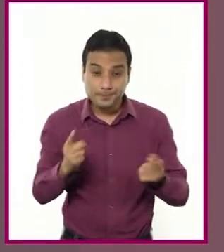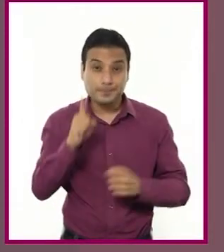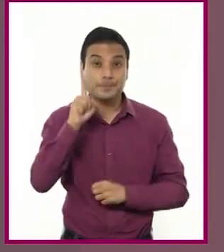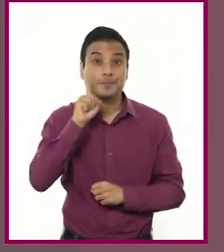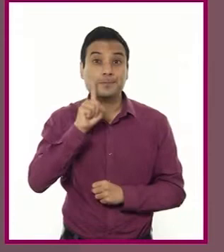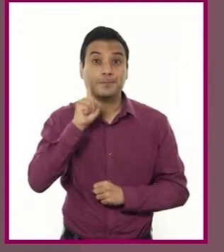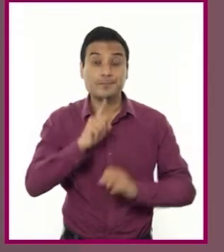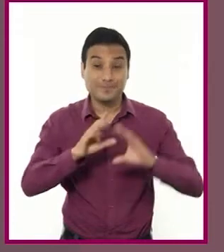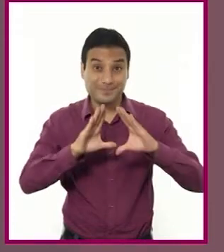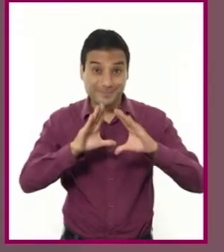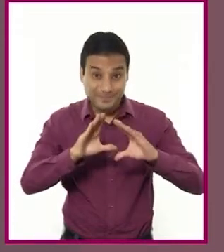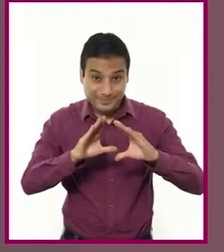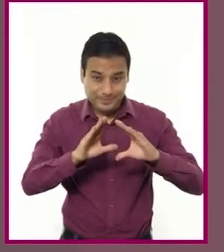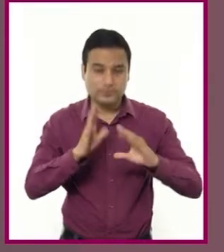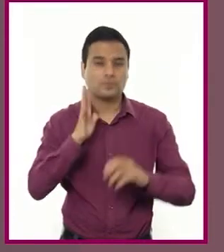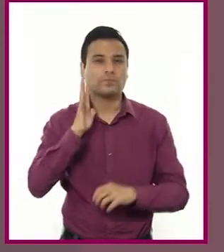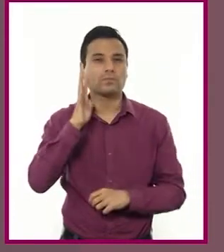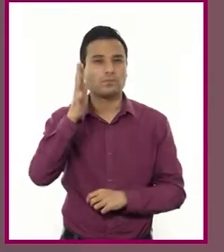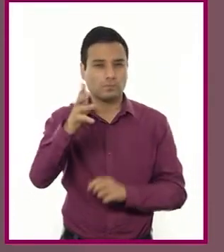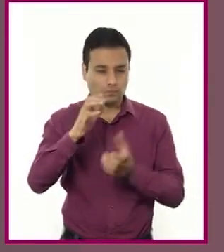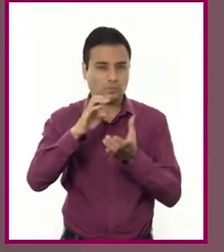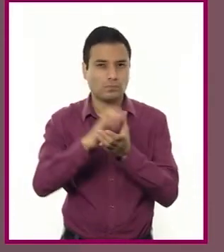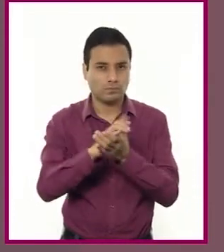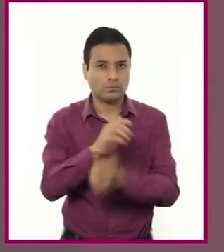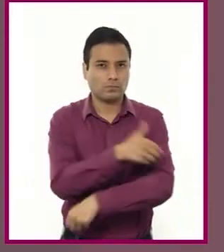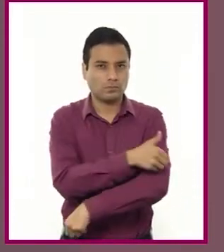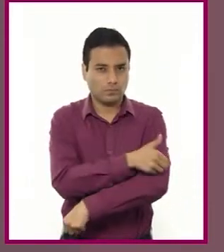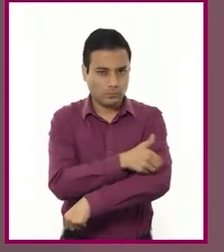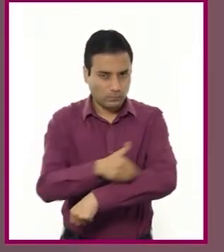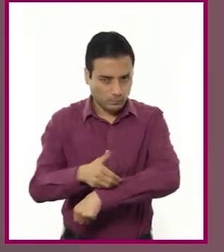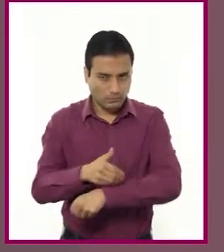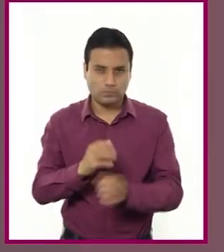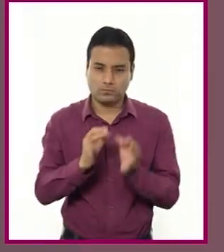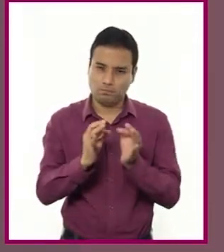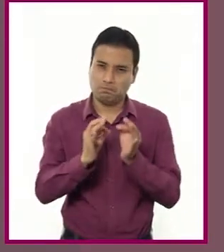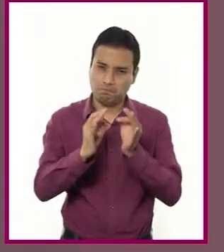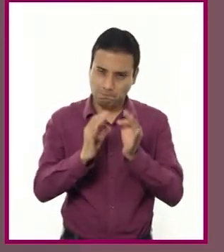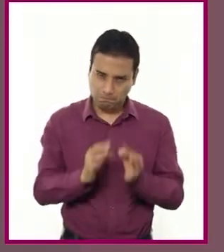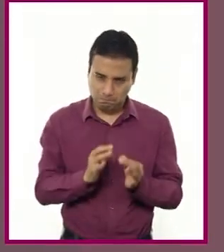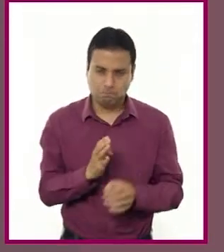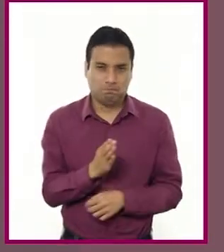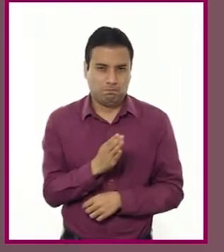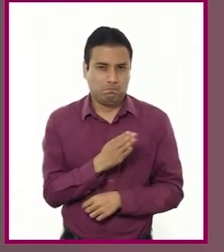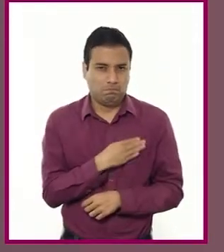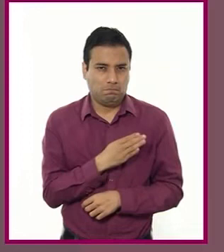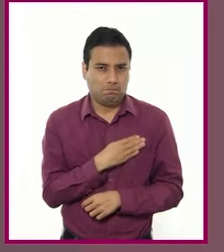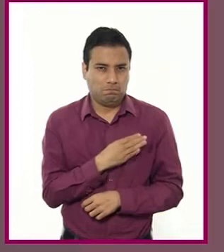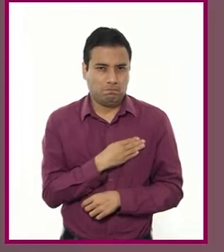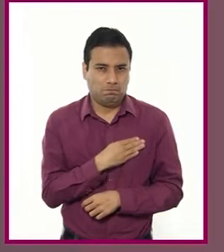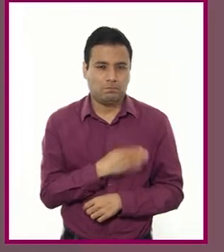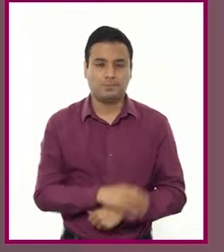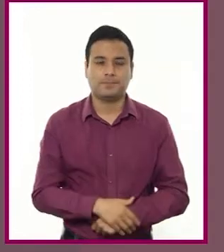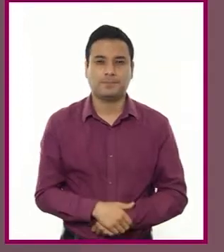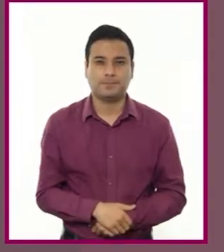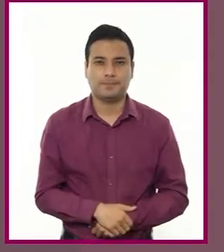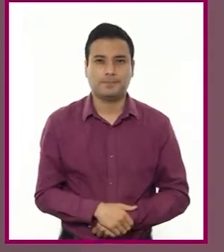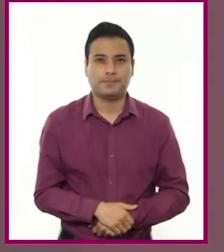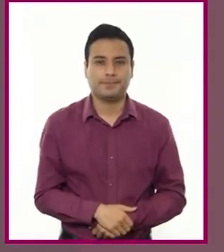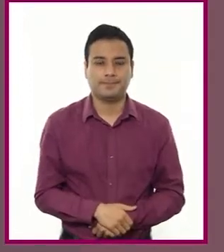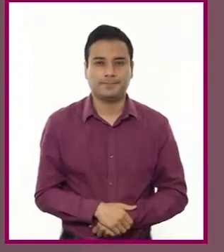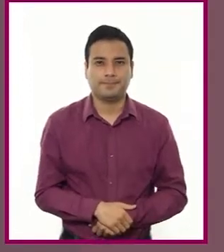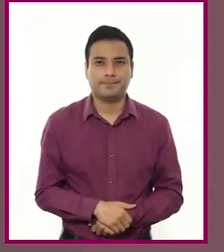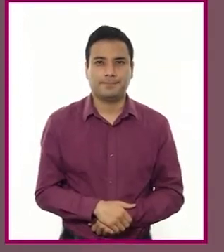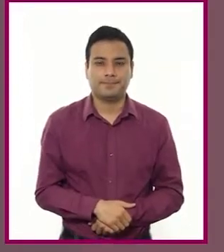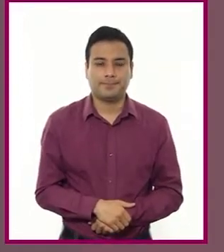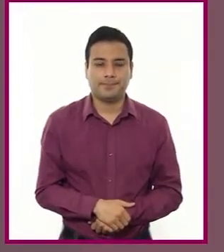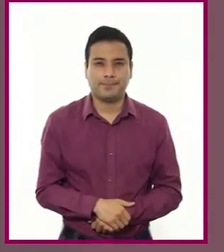egresados de sus conventos y formar familias cristianas nobles que fueran modelo para los más iguales. Sin